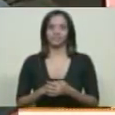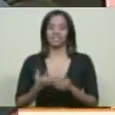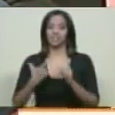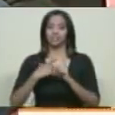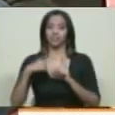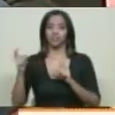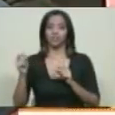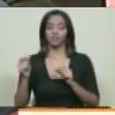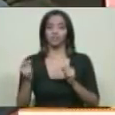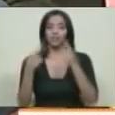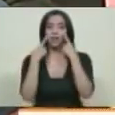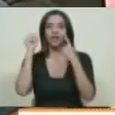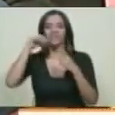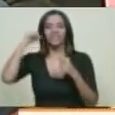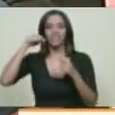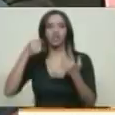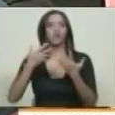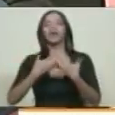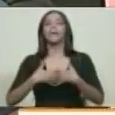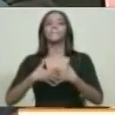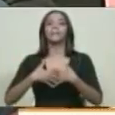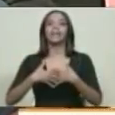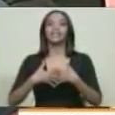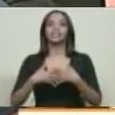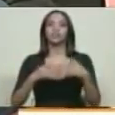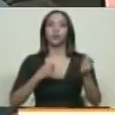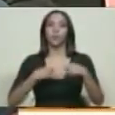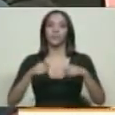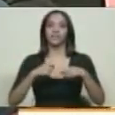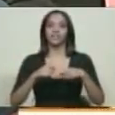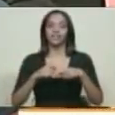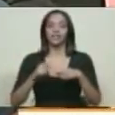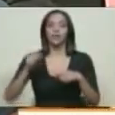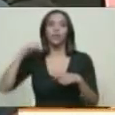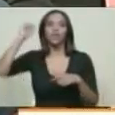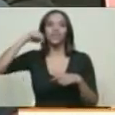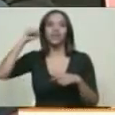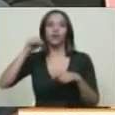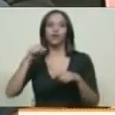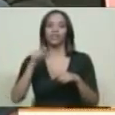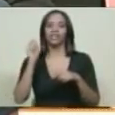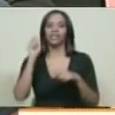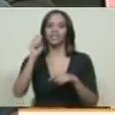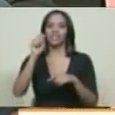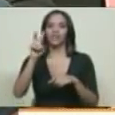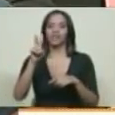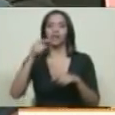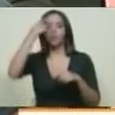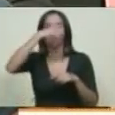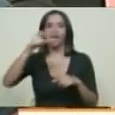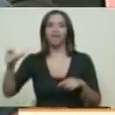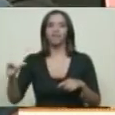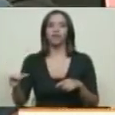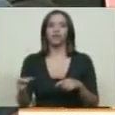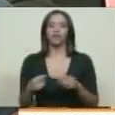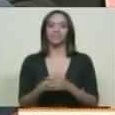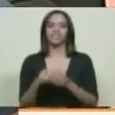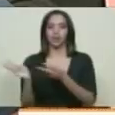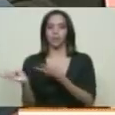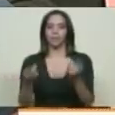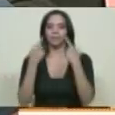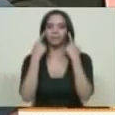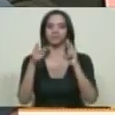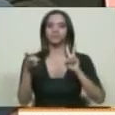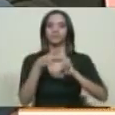de empresarios, a propósito de comerciantes, un video de TV Pueblo, y vamos a hacer el análisis con el señor Agustino Chotorena. Tenemos la etiqueta y